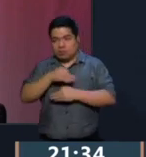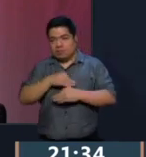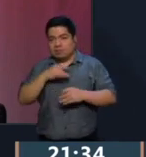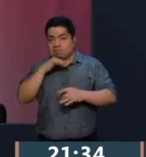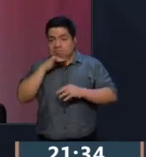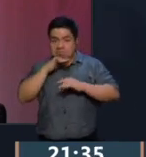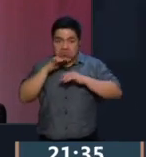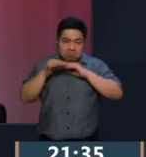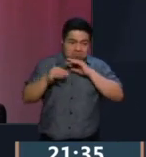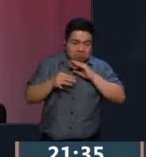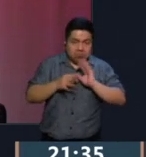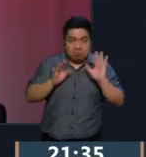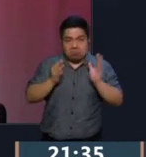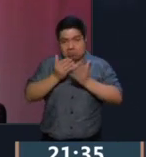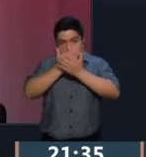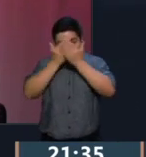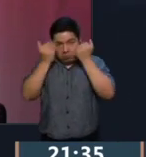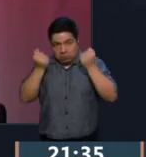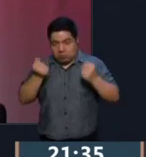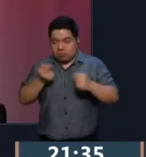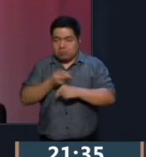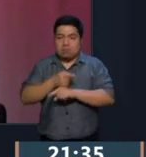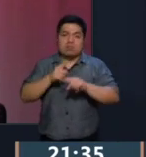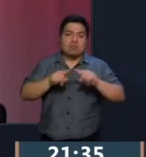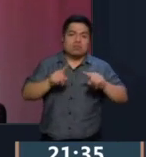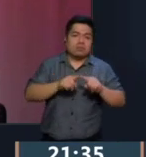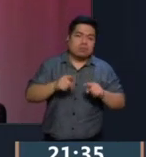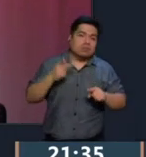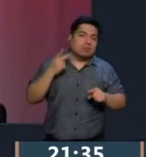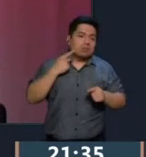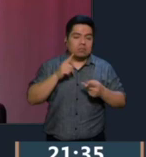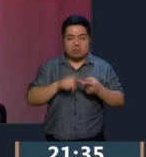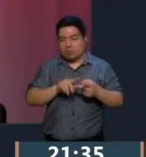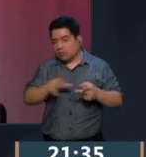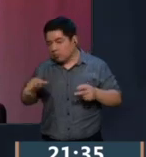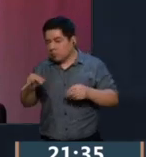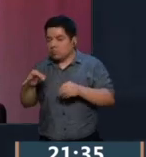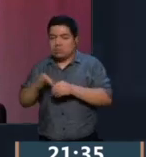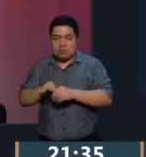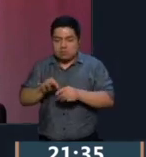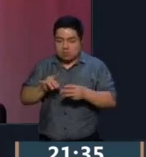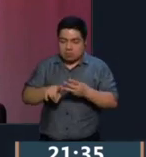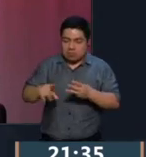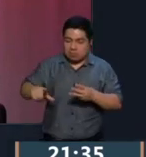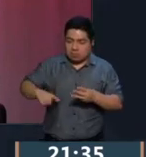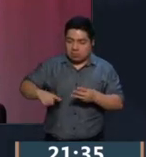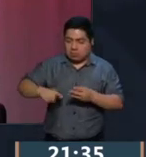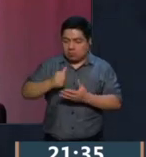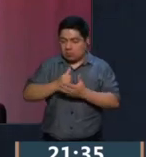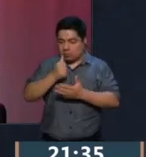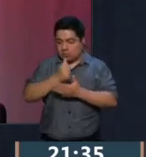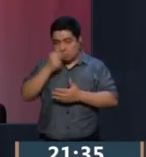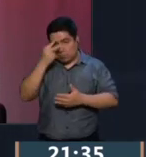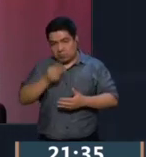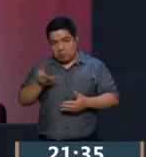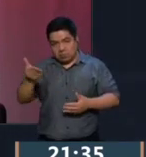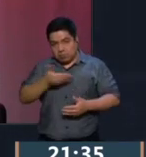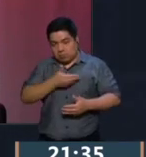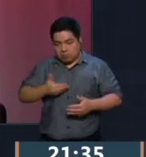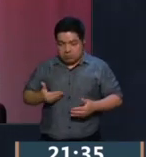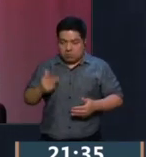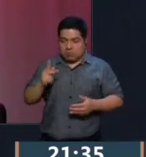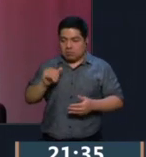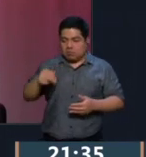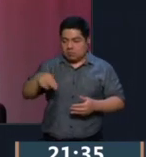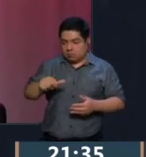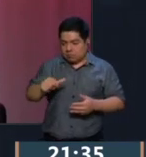pareciera que también puede estar contaminado. ¿Qué es lo que se tiene que hacer? Más allá de partidos, más allá de las elecciones, el gobierno de la ciudad, y coincido